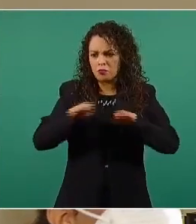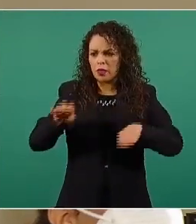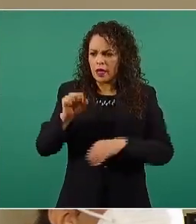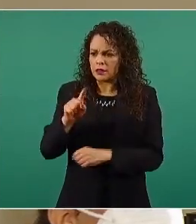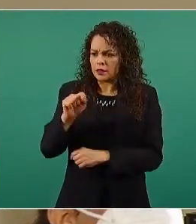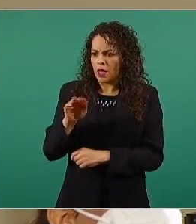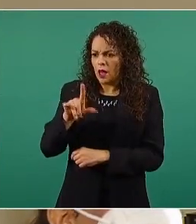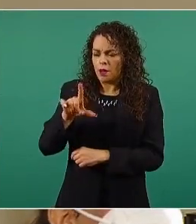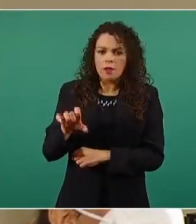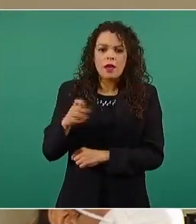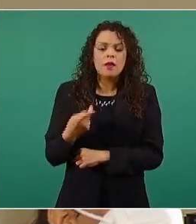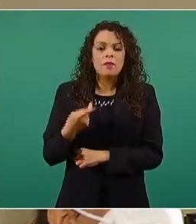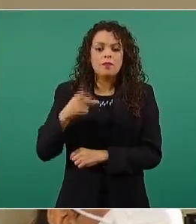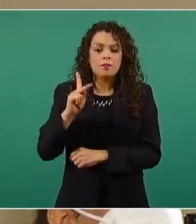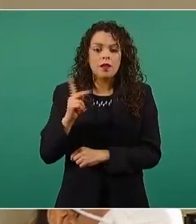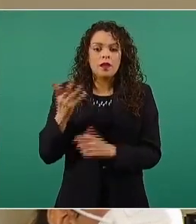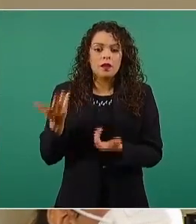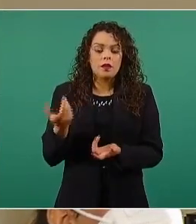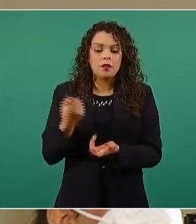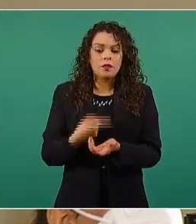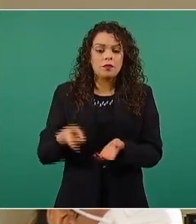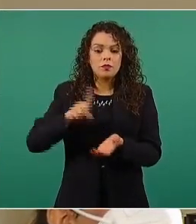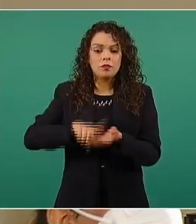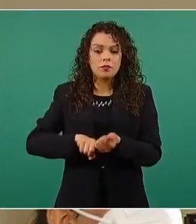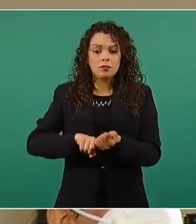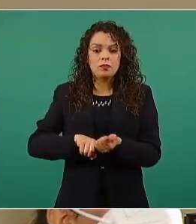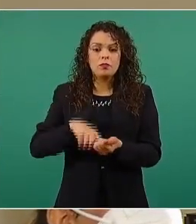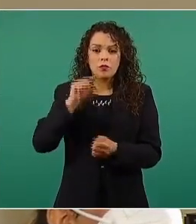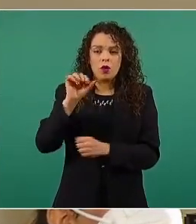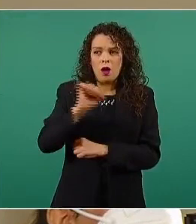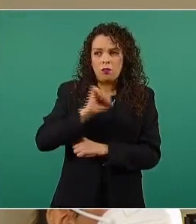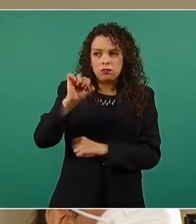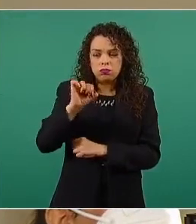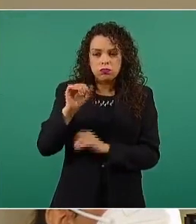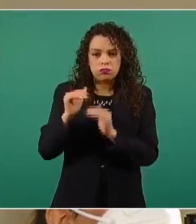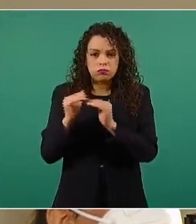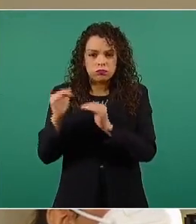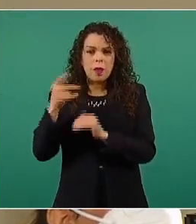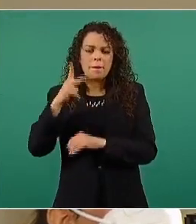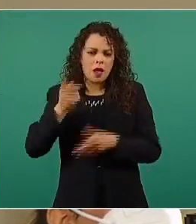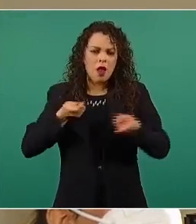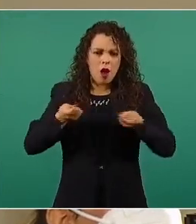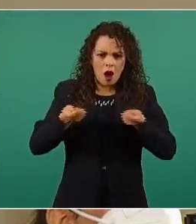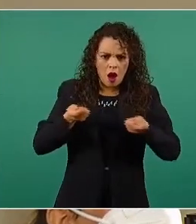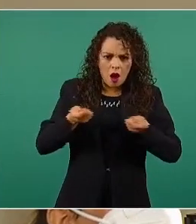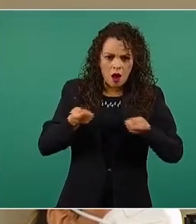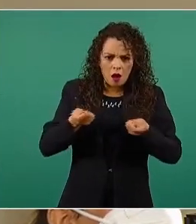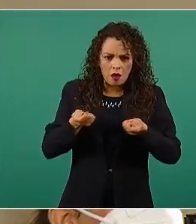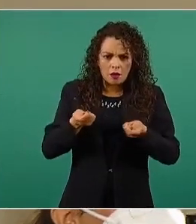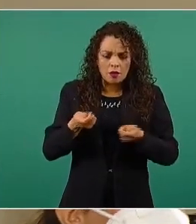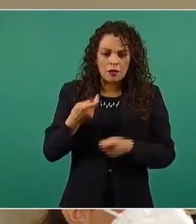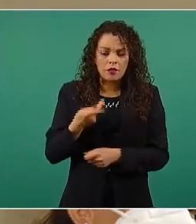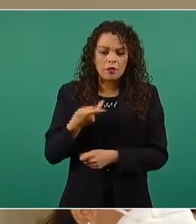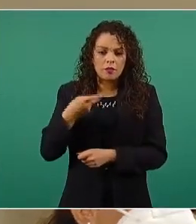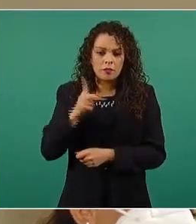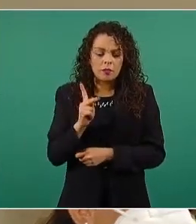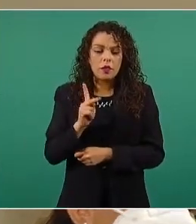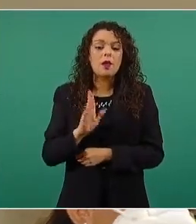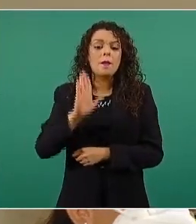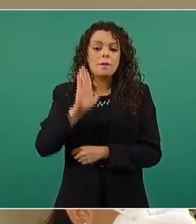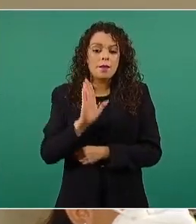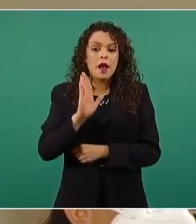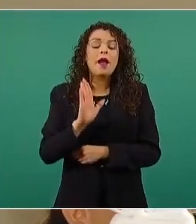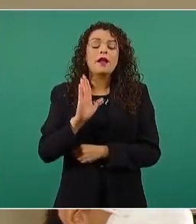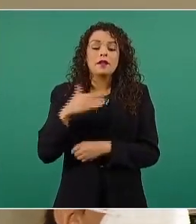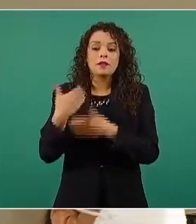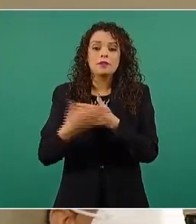momentánea, sin embargo, la inflación, a pesar de algún repunte, pues está bajo control. Tenemos también una situación en donde, bueno, parece que viene